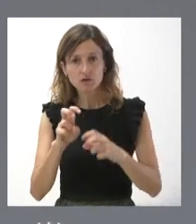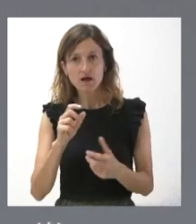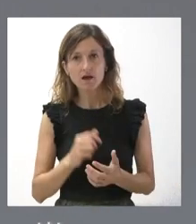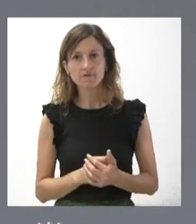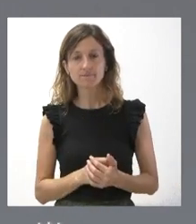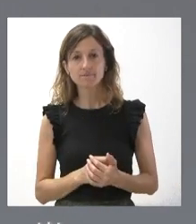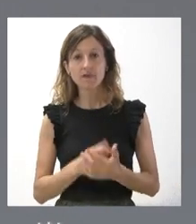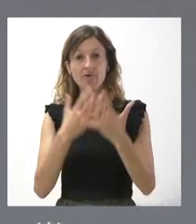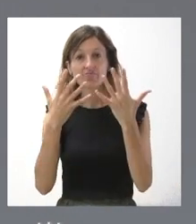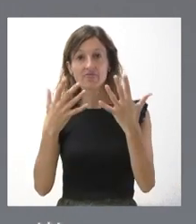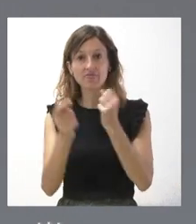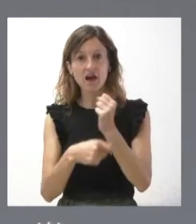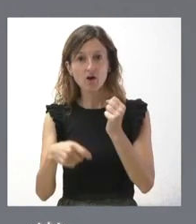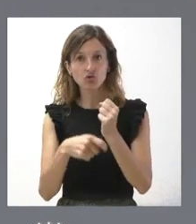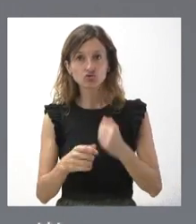el 10 de agosto,